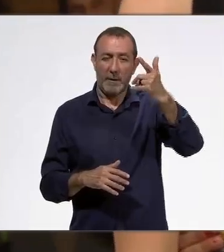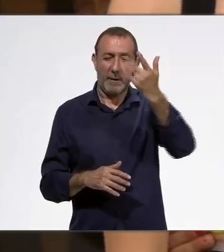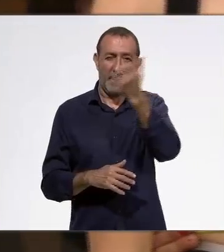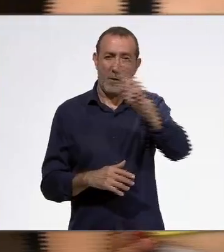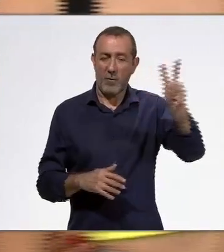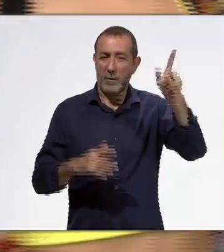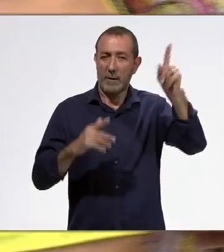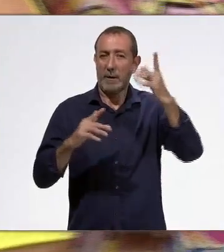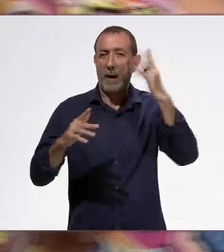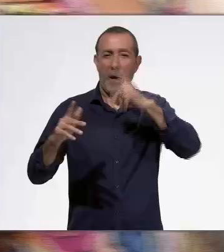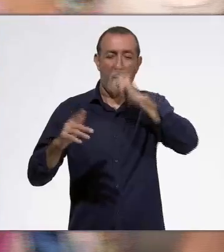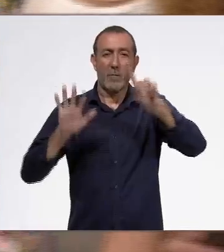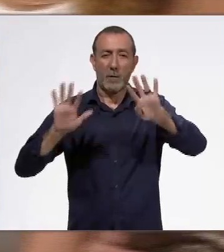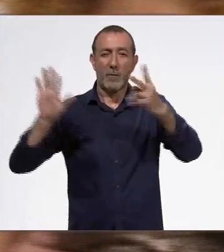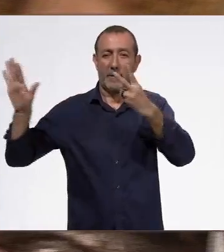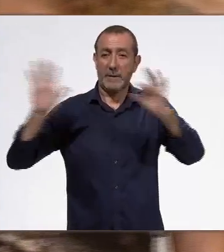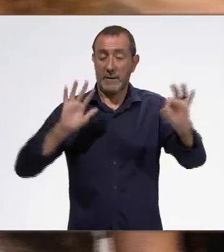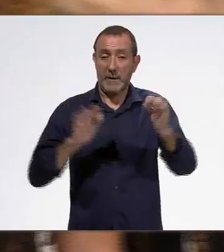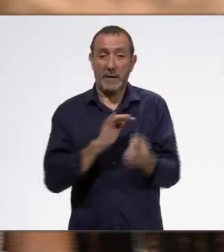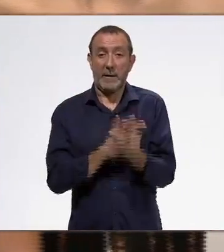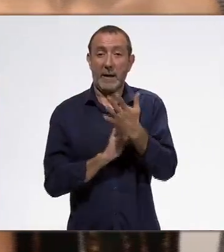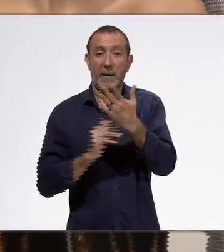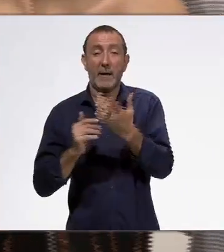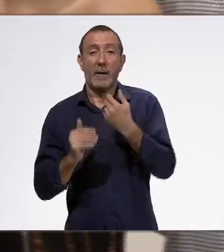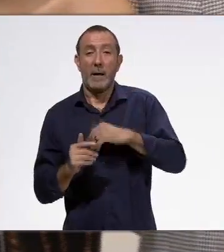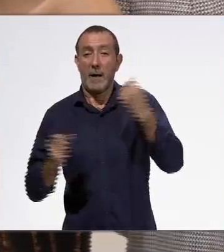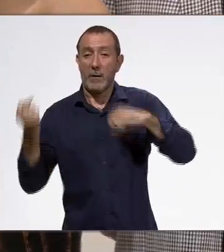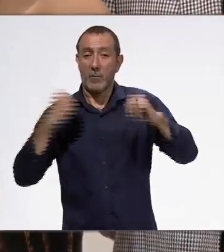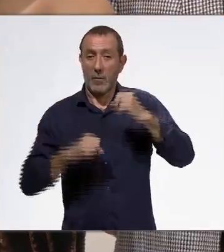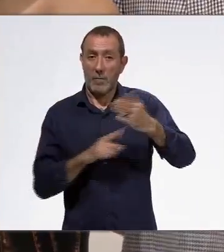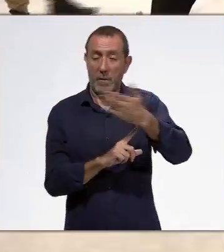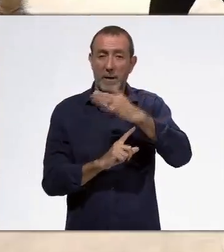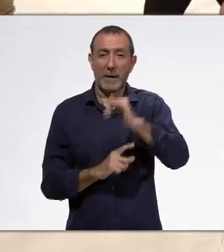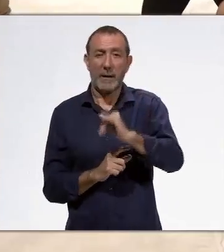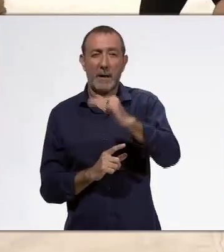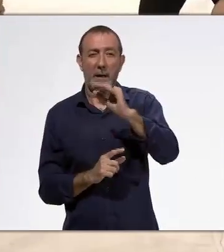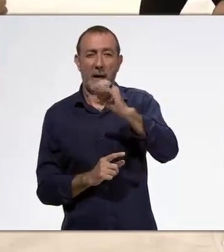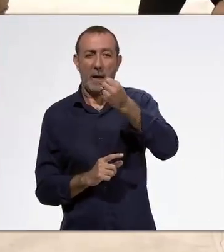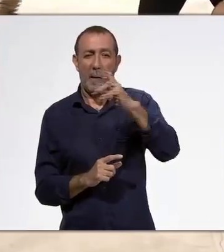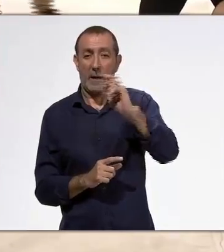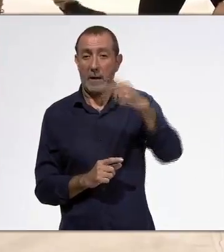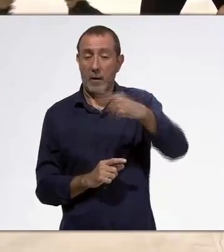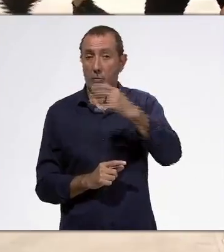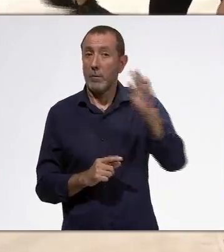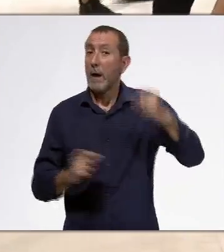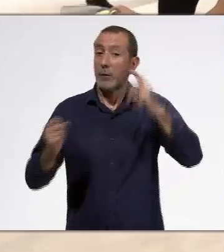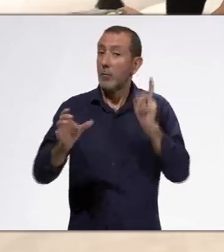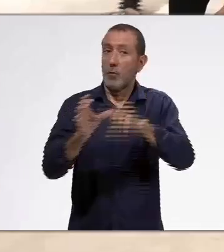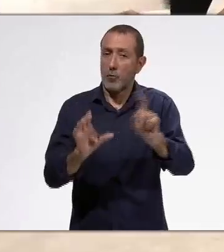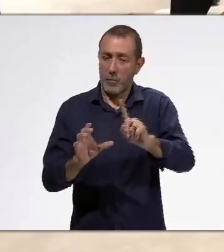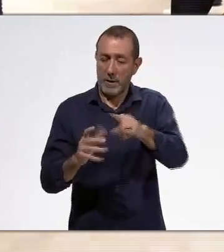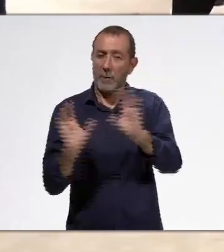que triunfo en Broadway creado Por Emilio Aragón y Antonio Banderas que en esta ocasión no forma parte del elenco de